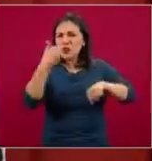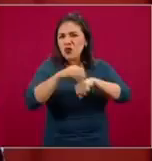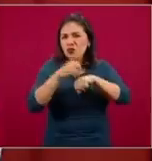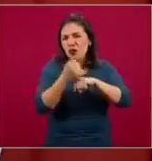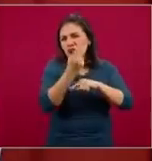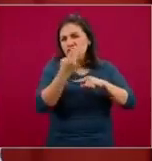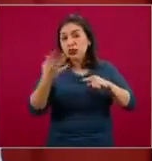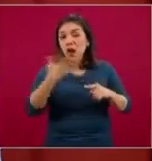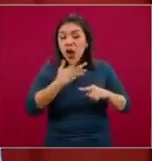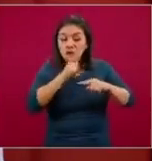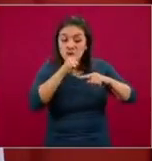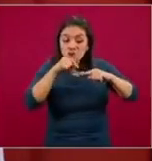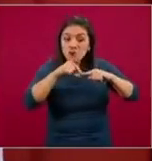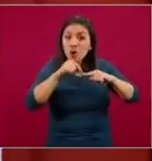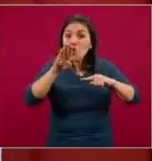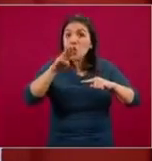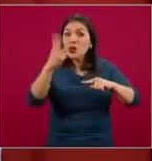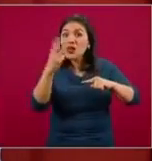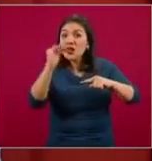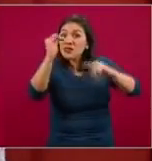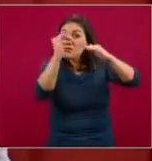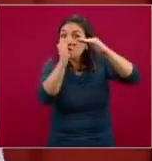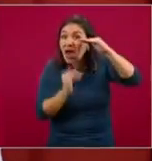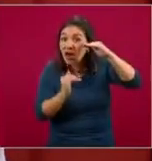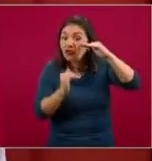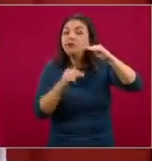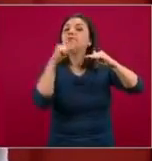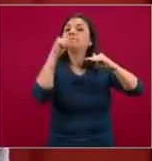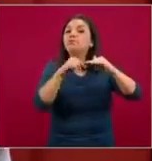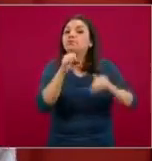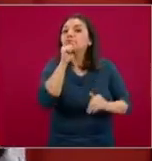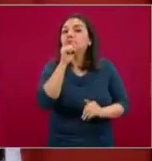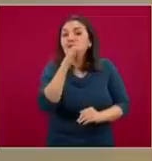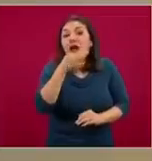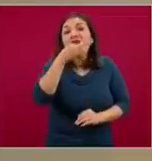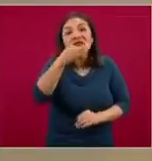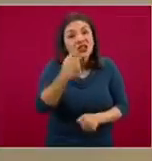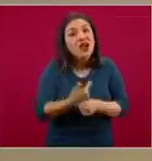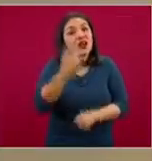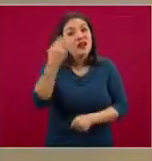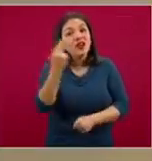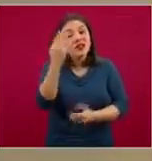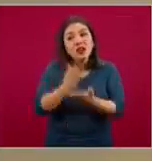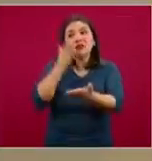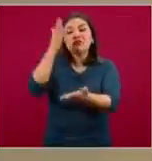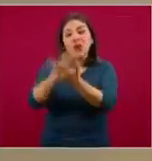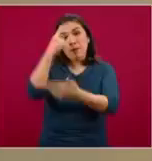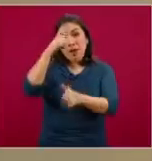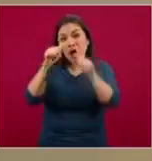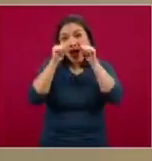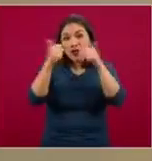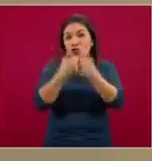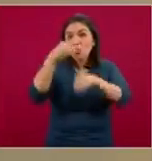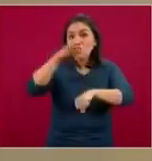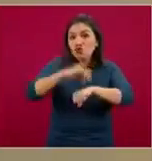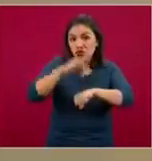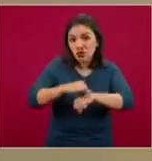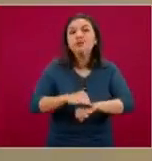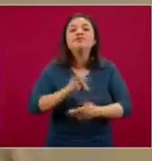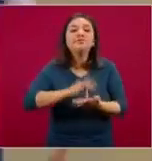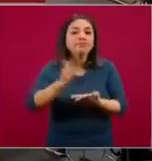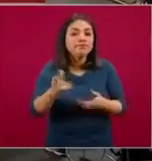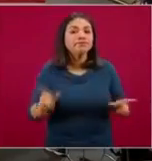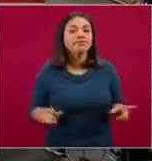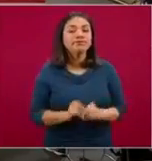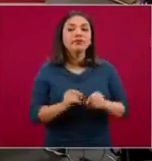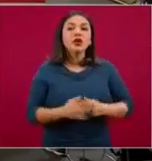en menos de 93%, es un signo de gravedad y hay que acudir a recibir atención hospitalaria. Muchísimas